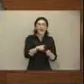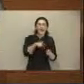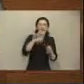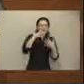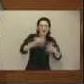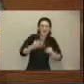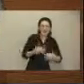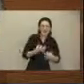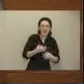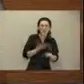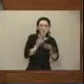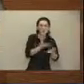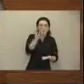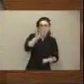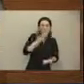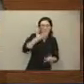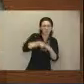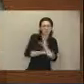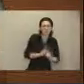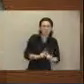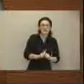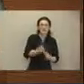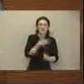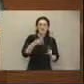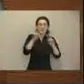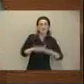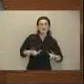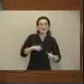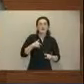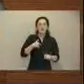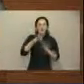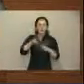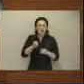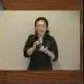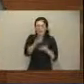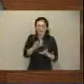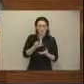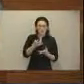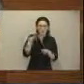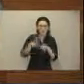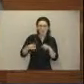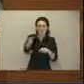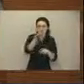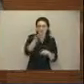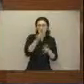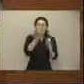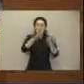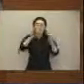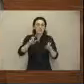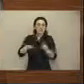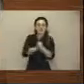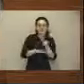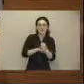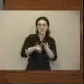realidad asistencial y, globalmente, afirmaciones que revelan una gran ignorancia sobre temas teóricos o sobre aspectos básicos de la